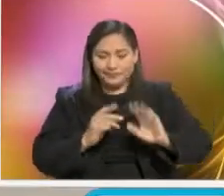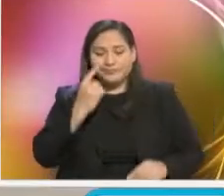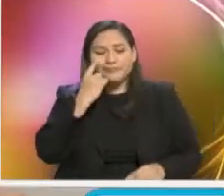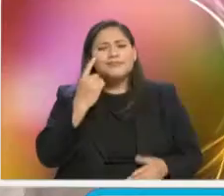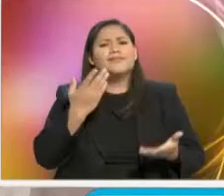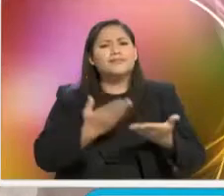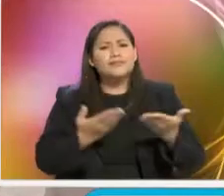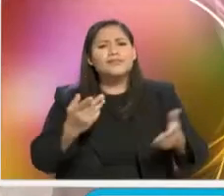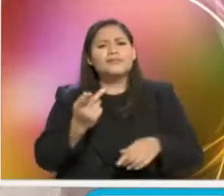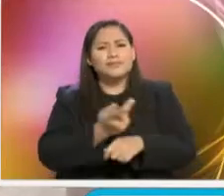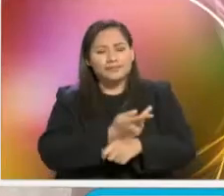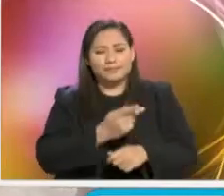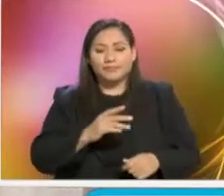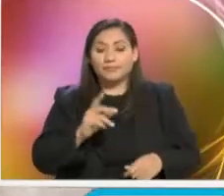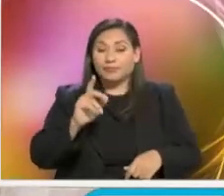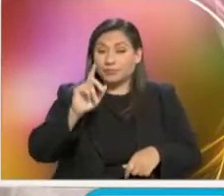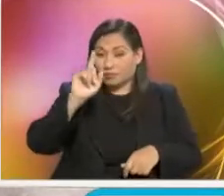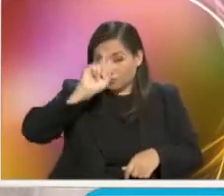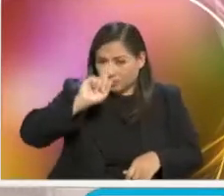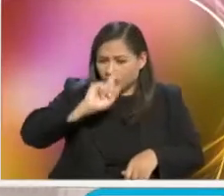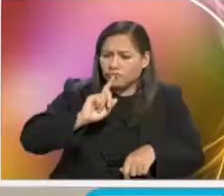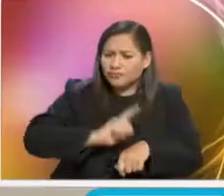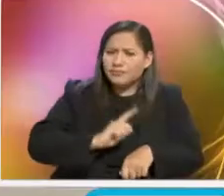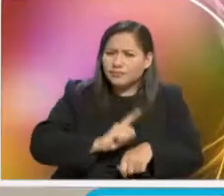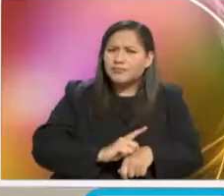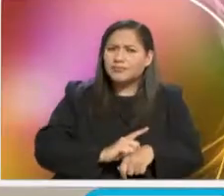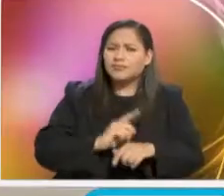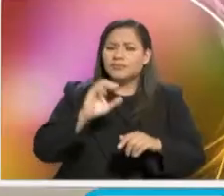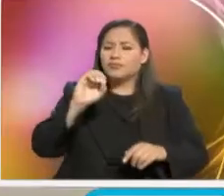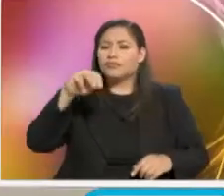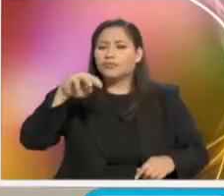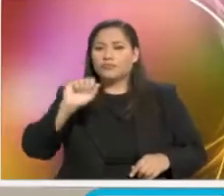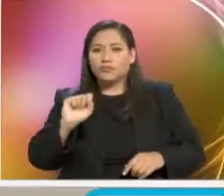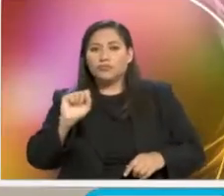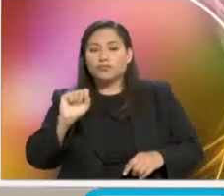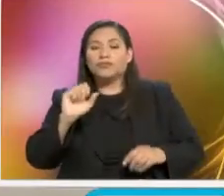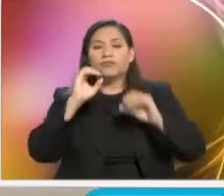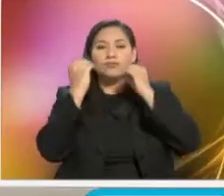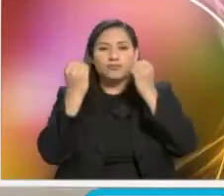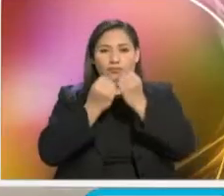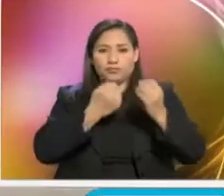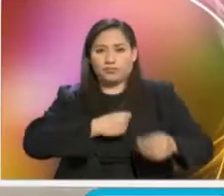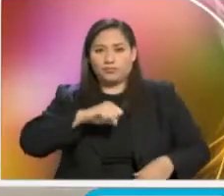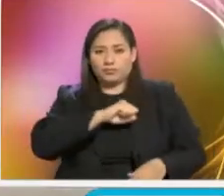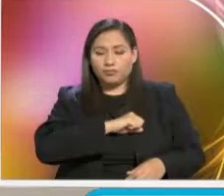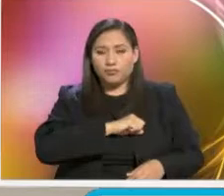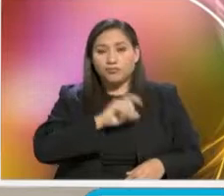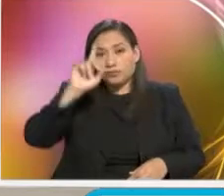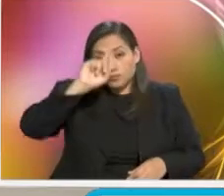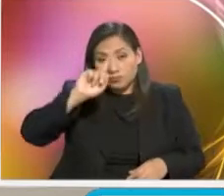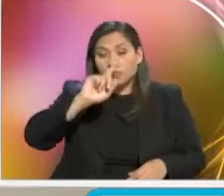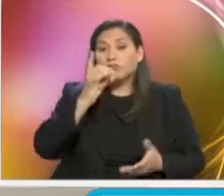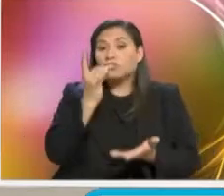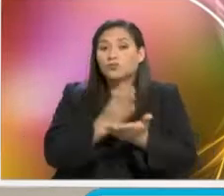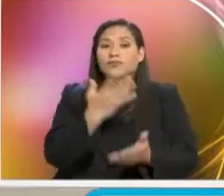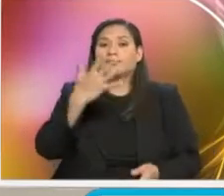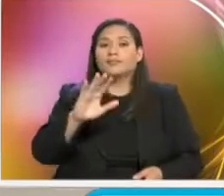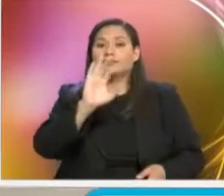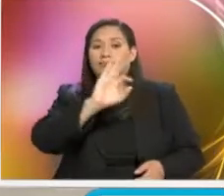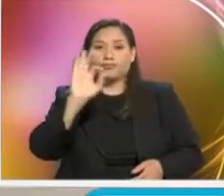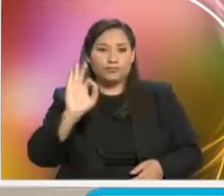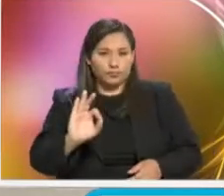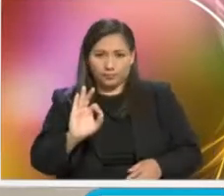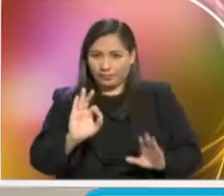pasa? ¿Cuánto es la recomendación diaria que recomienda la OMS? La OMS recomienda el 10% diario de las